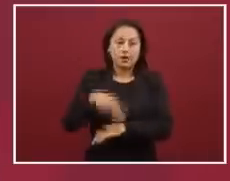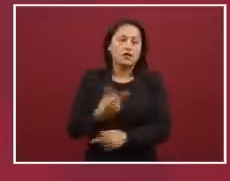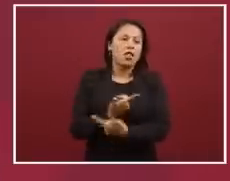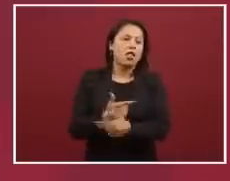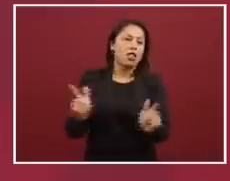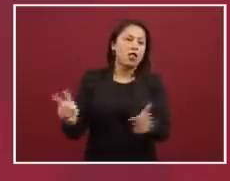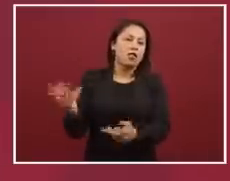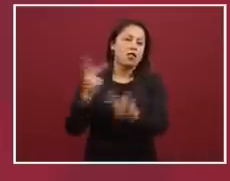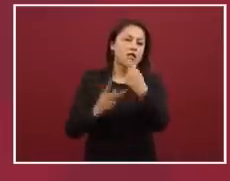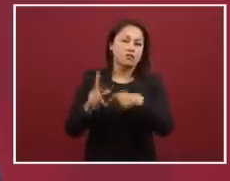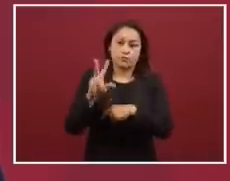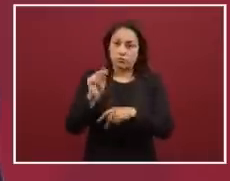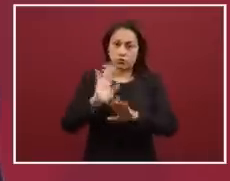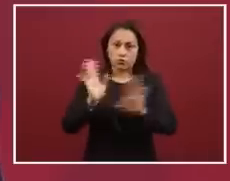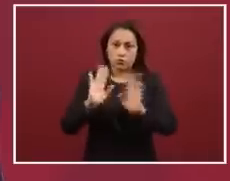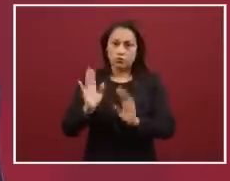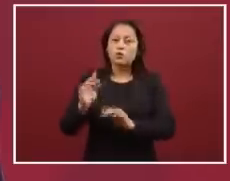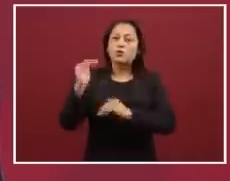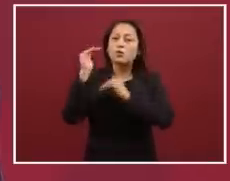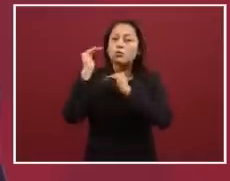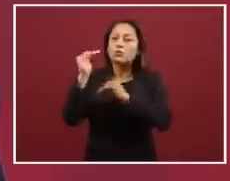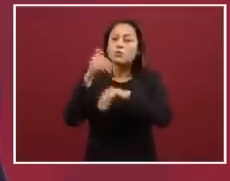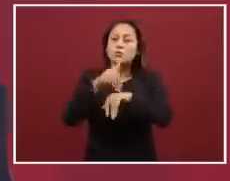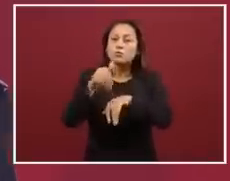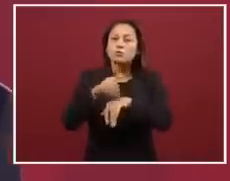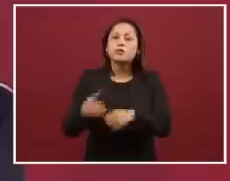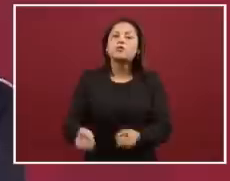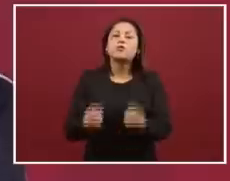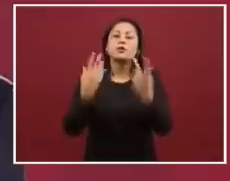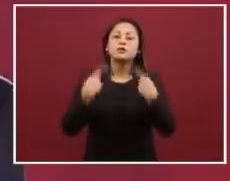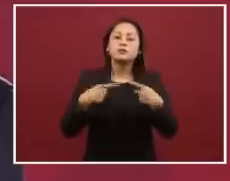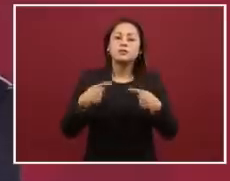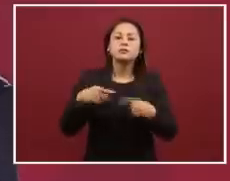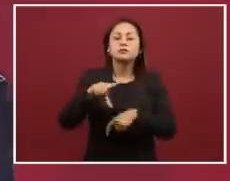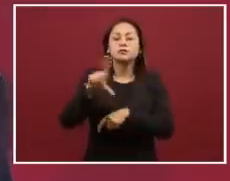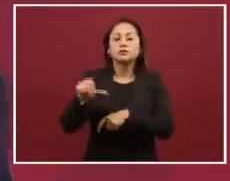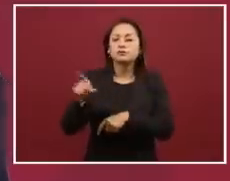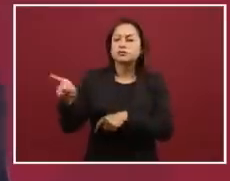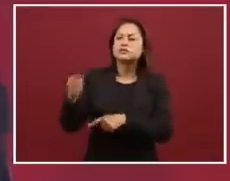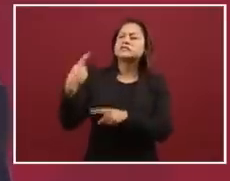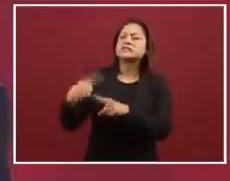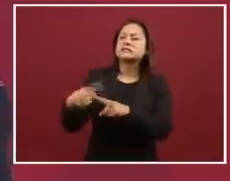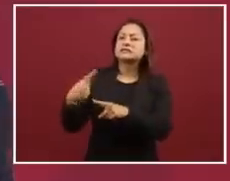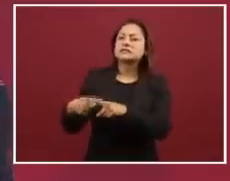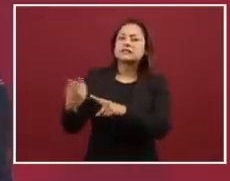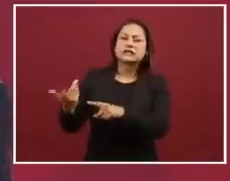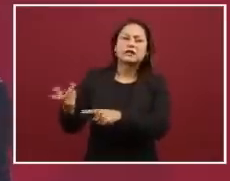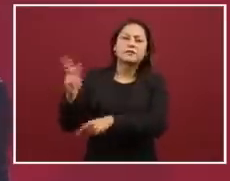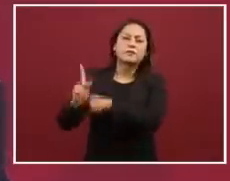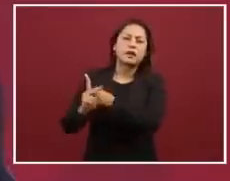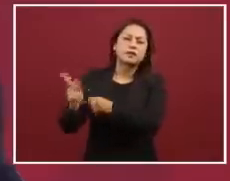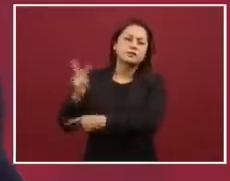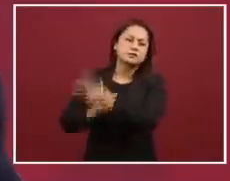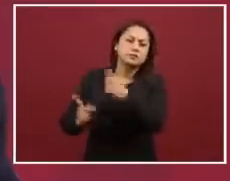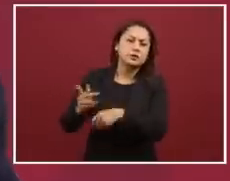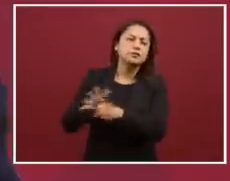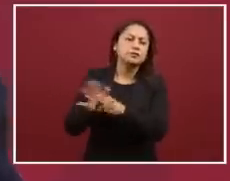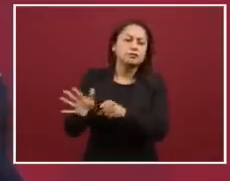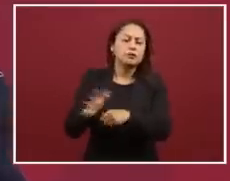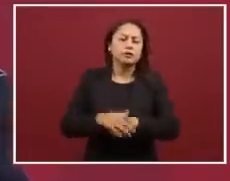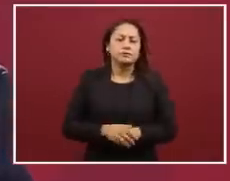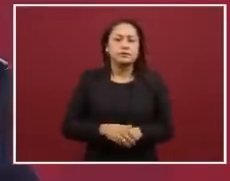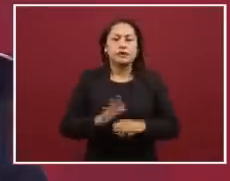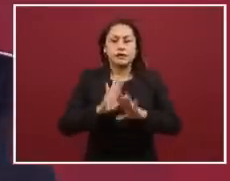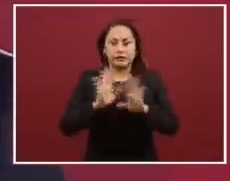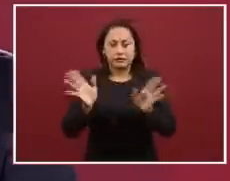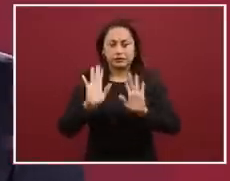nacionalidad de las personas. La reunión es hoy, estaremos informando sobre ello. Ya se hizo un primer recorrido y